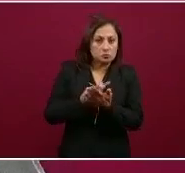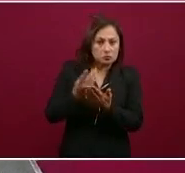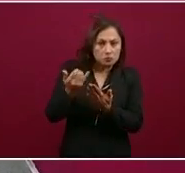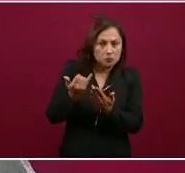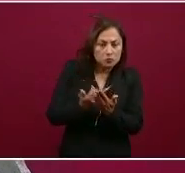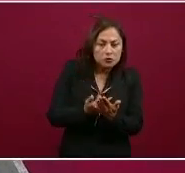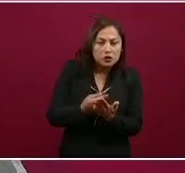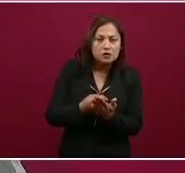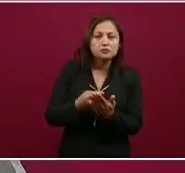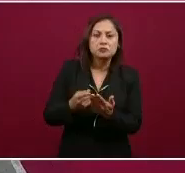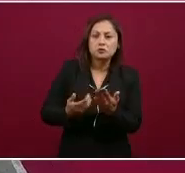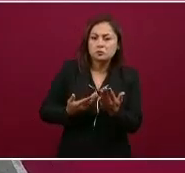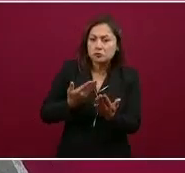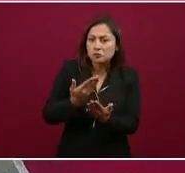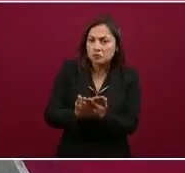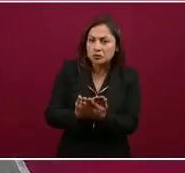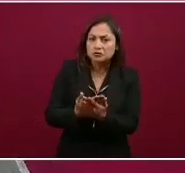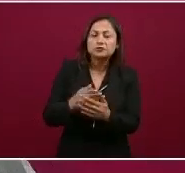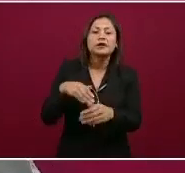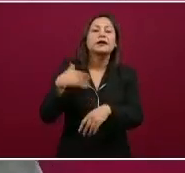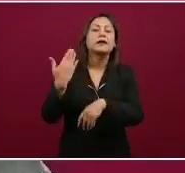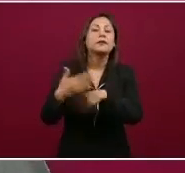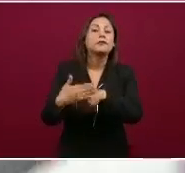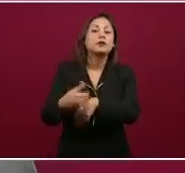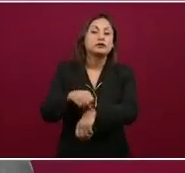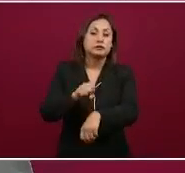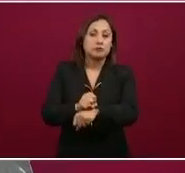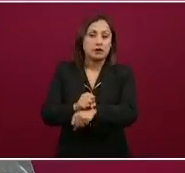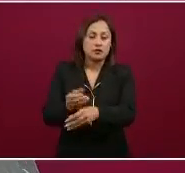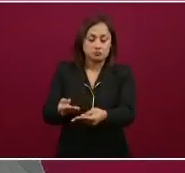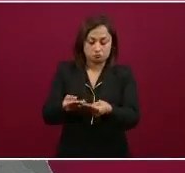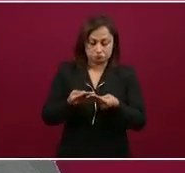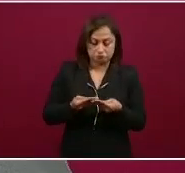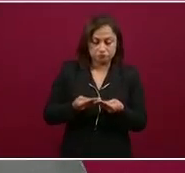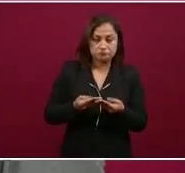la semana próxima para ver